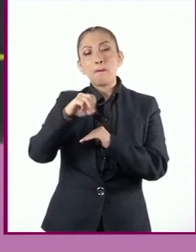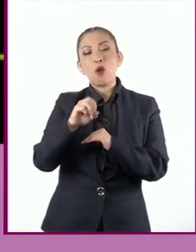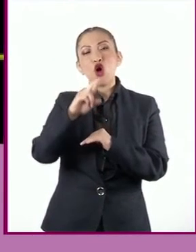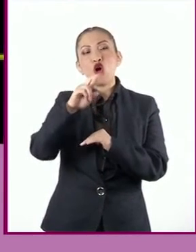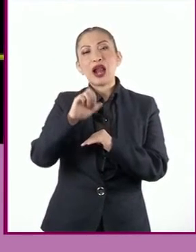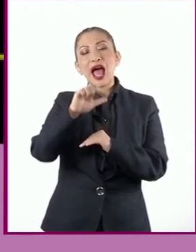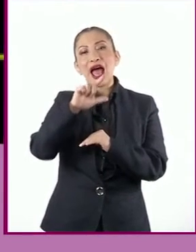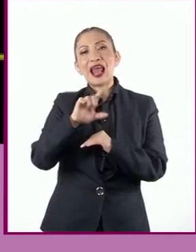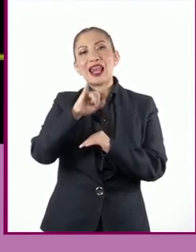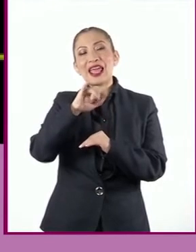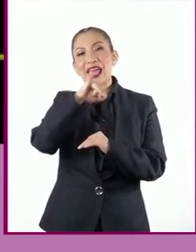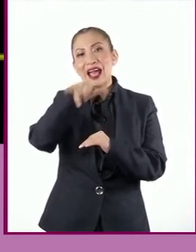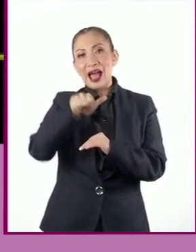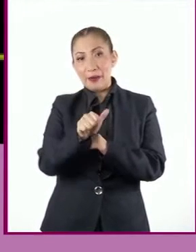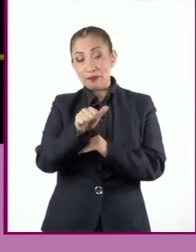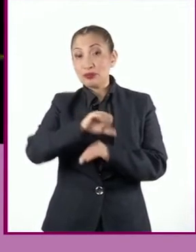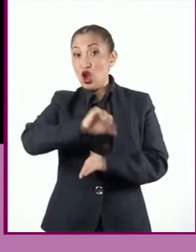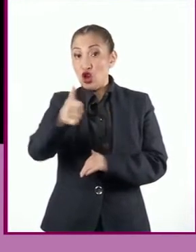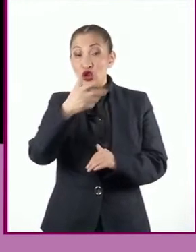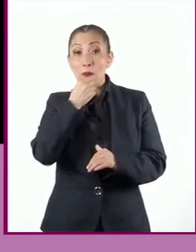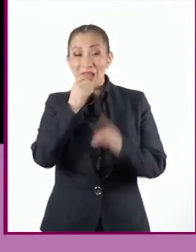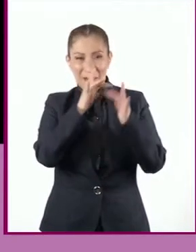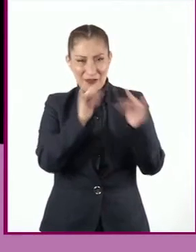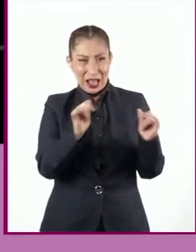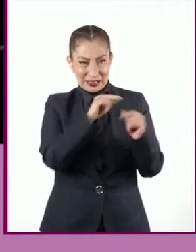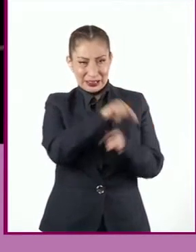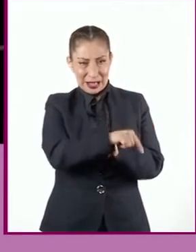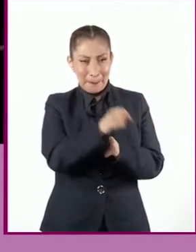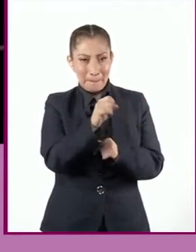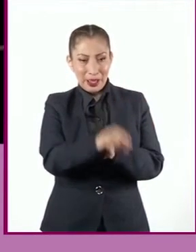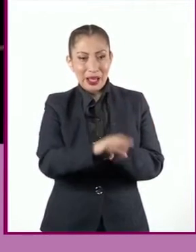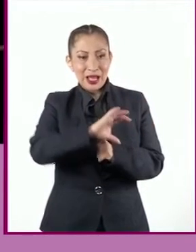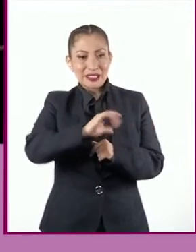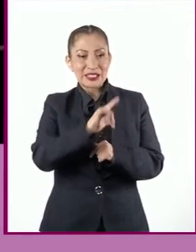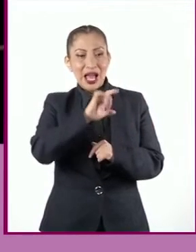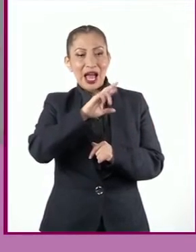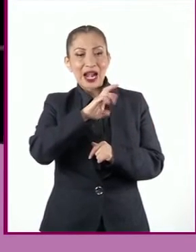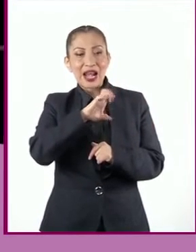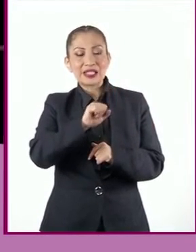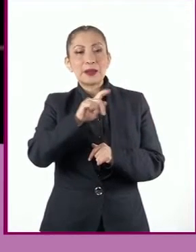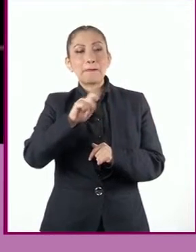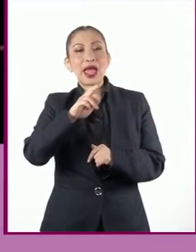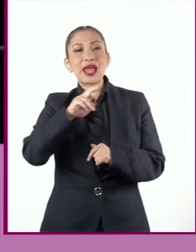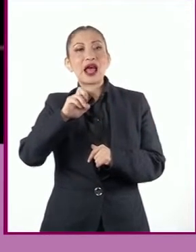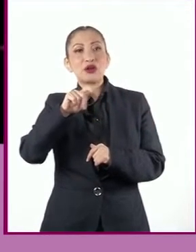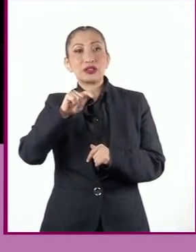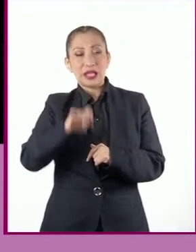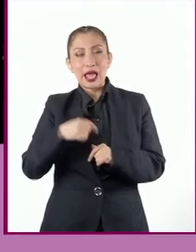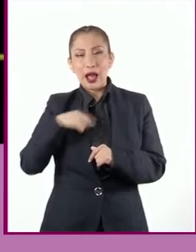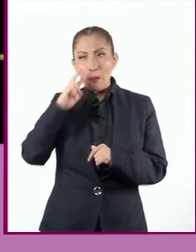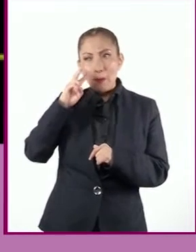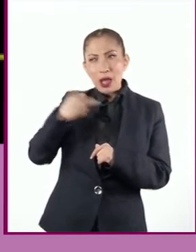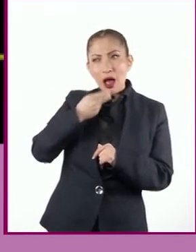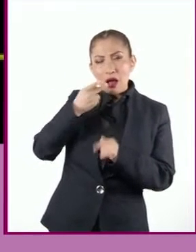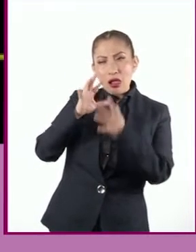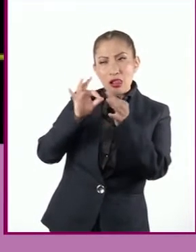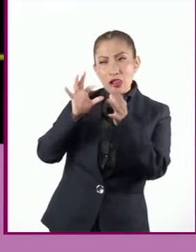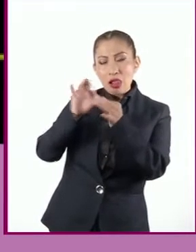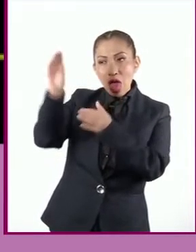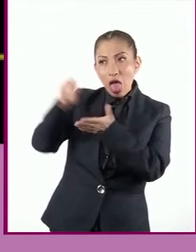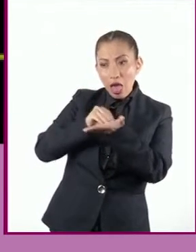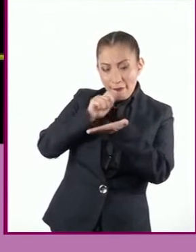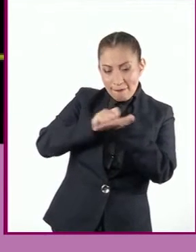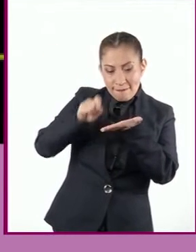enseñanza. Posteriormente, otro escritor francés de la época, Charles Perrault, recuperó de la tradición oral relatos